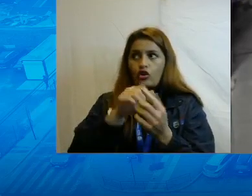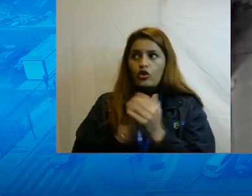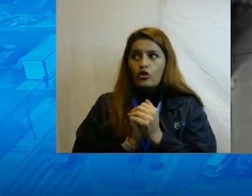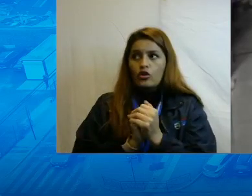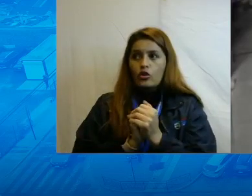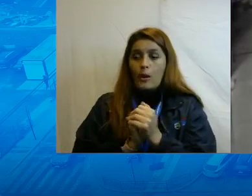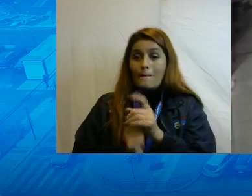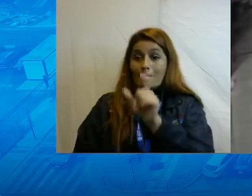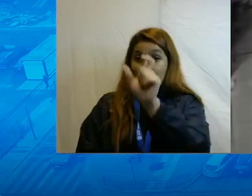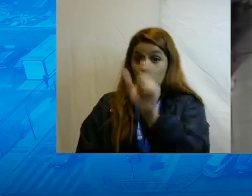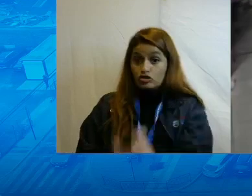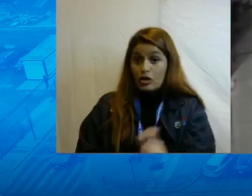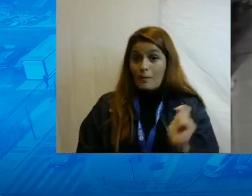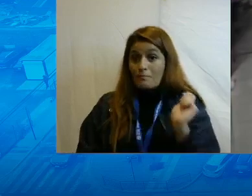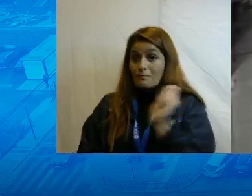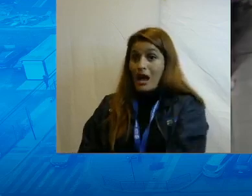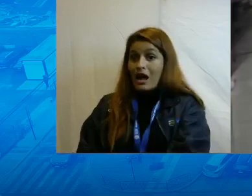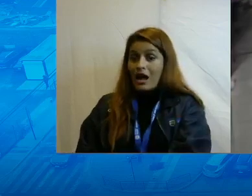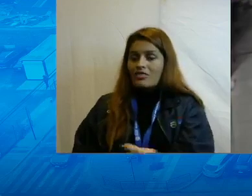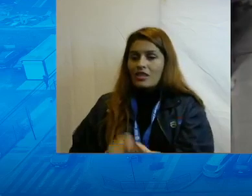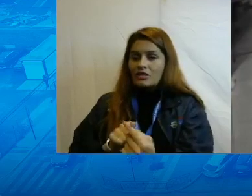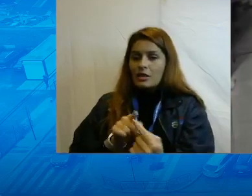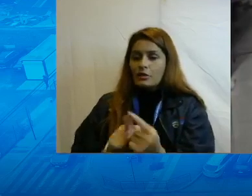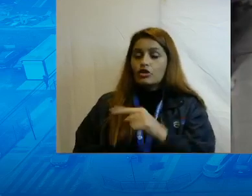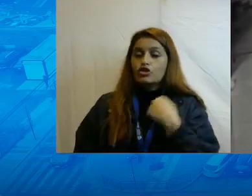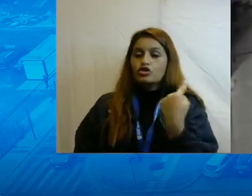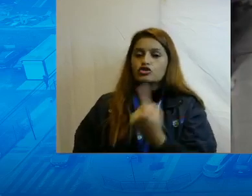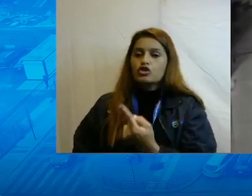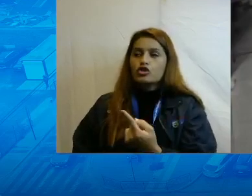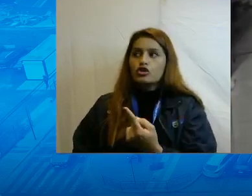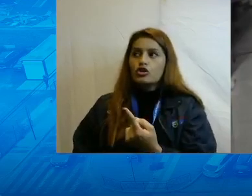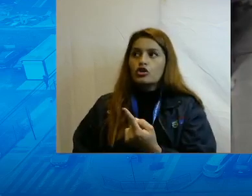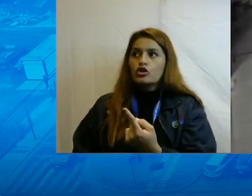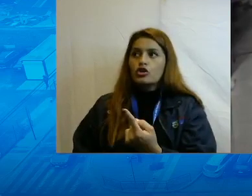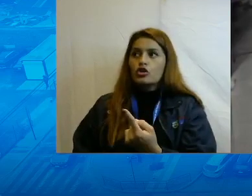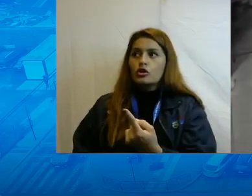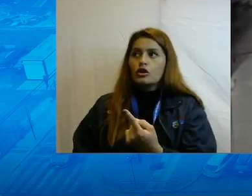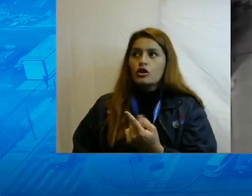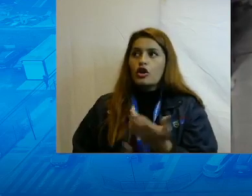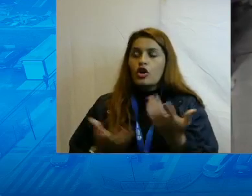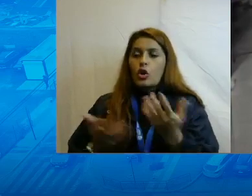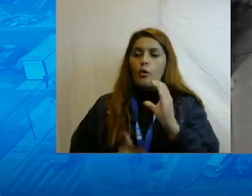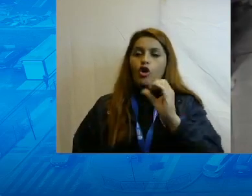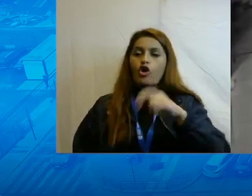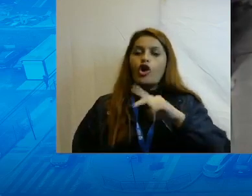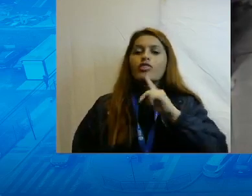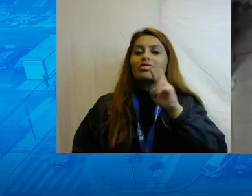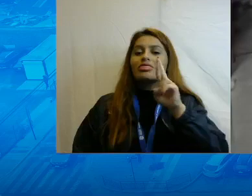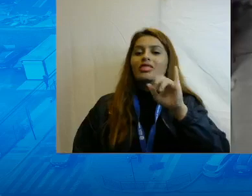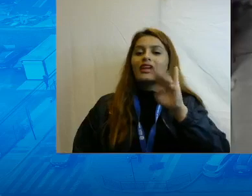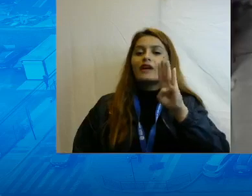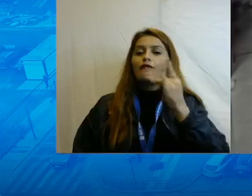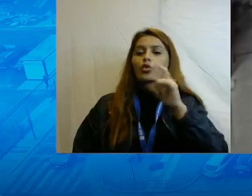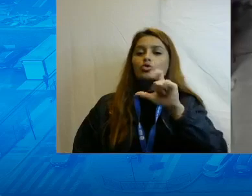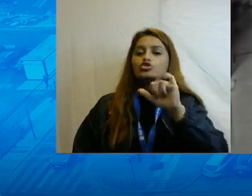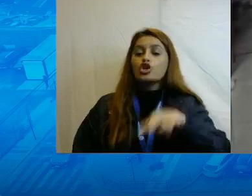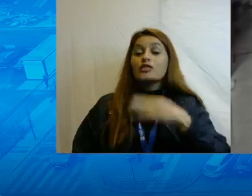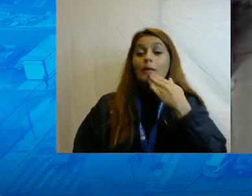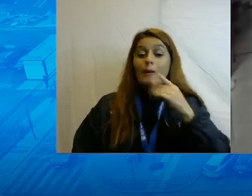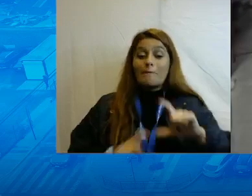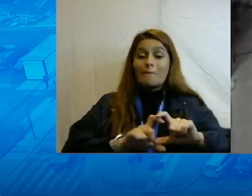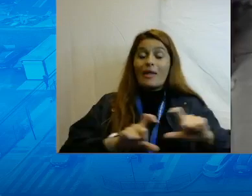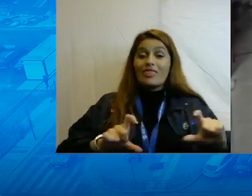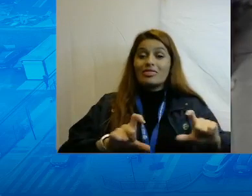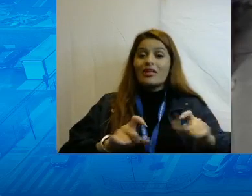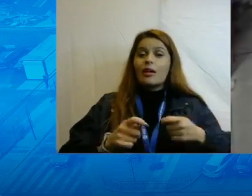A la persona que paga directamente, nosotros cobramos aseo a través de las contribuciones y también cobramos aseo a través de las patentes